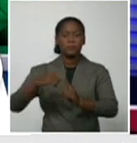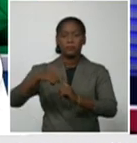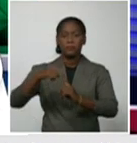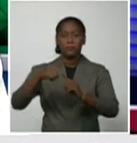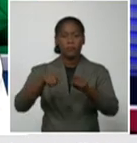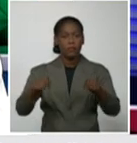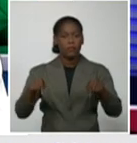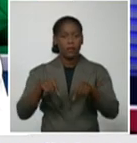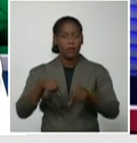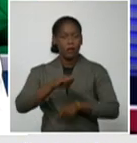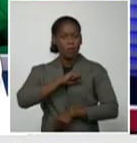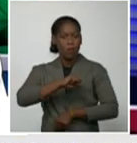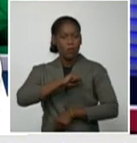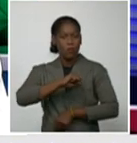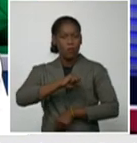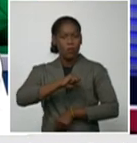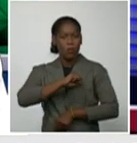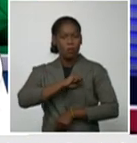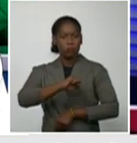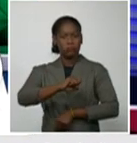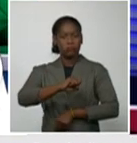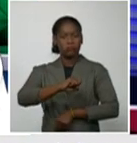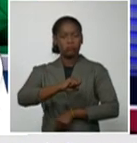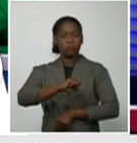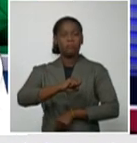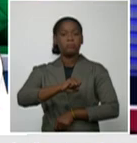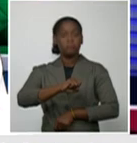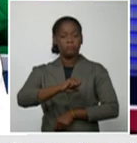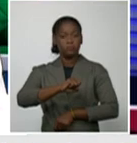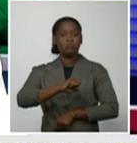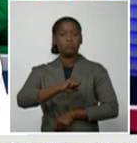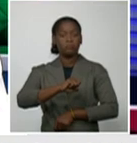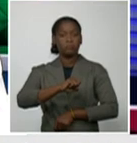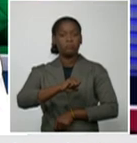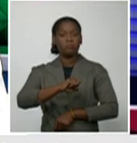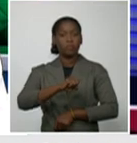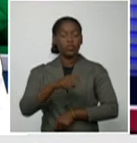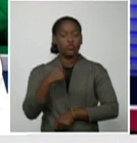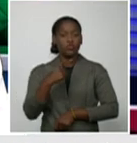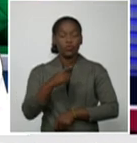hizo una parada cardiorrespiratoria en asistolia, que se trató